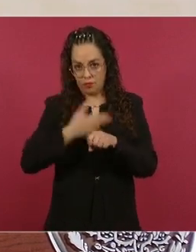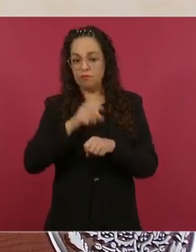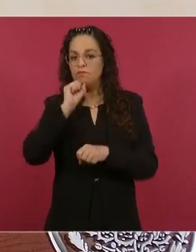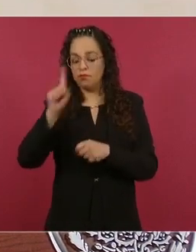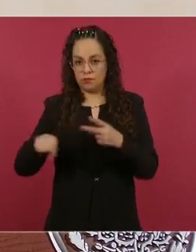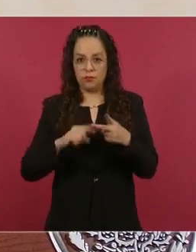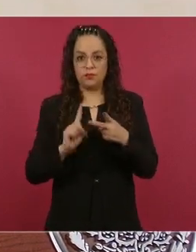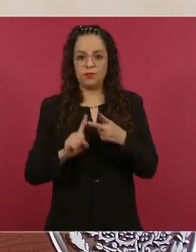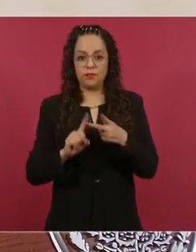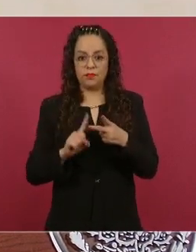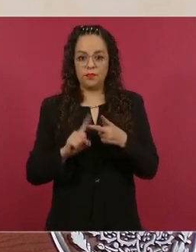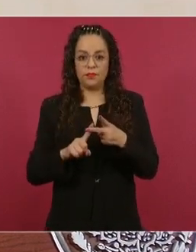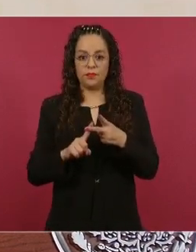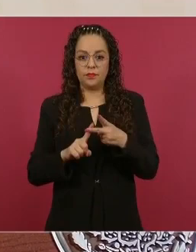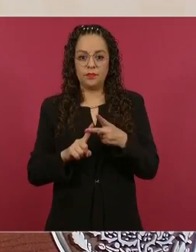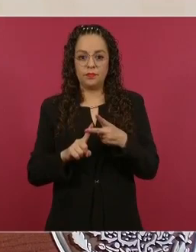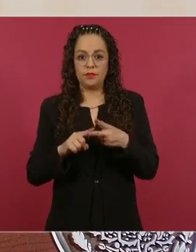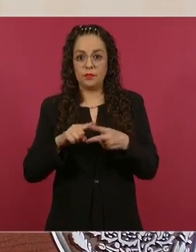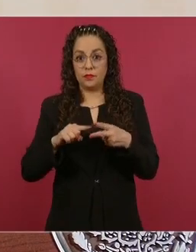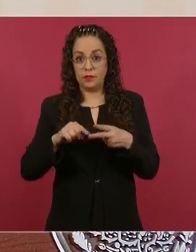han estado trabajando,